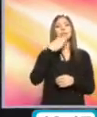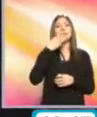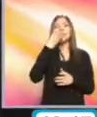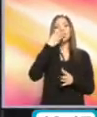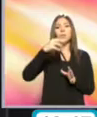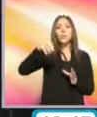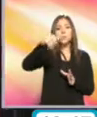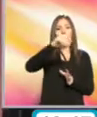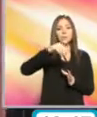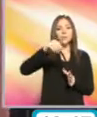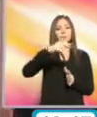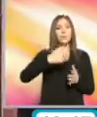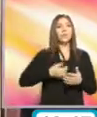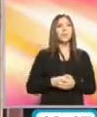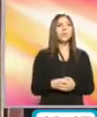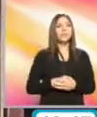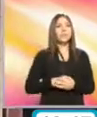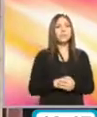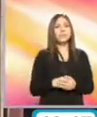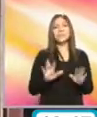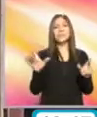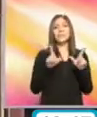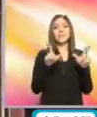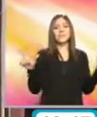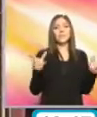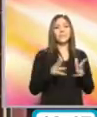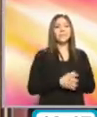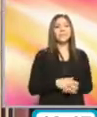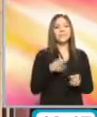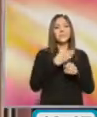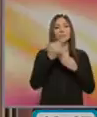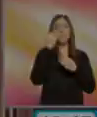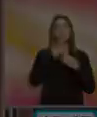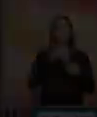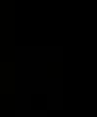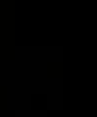Vamos, fuerza. vamos, ahí está. Y tan. Gracias, A comer. mi querida chef. Gracias a ustedes, chicos. De verdad.